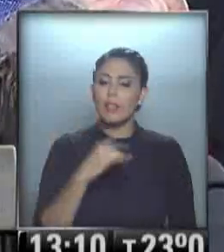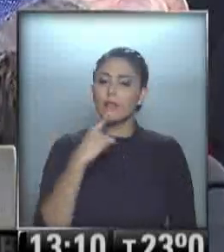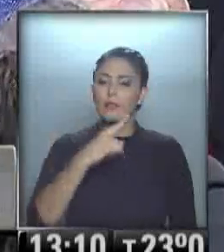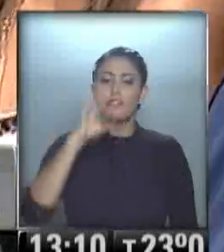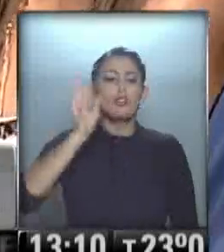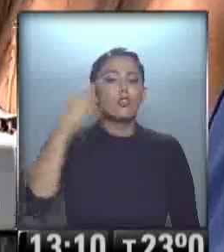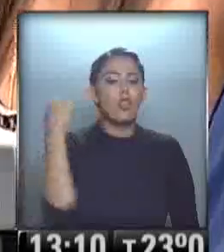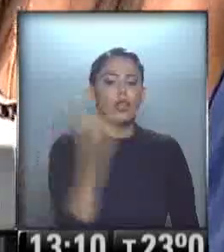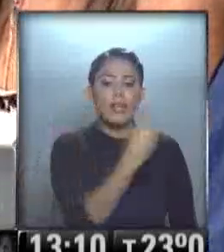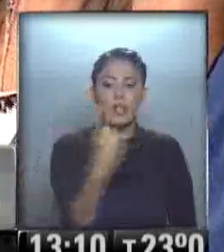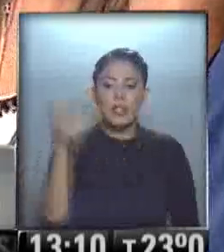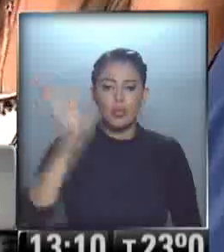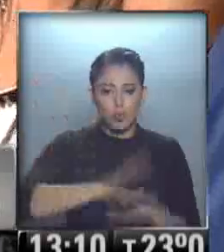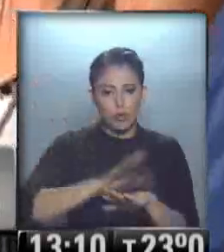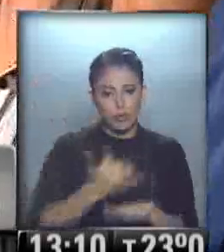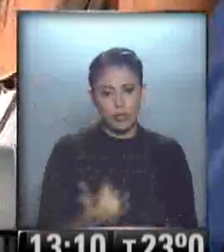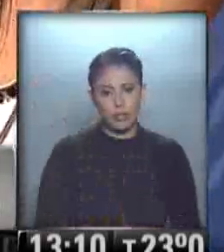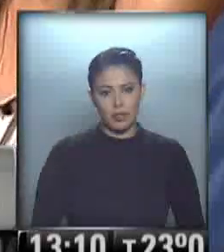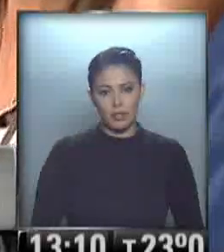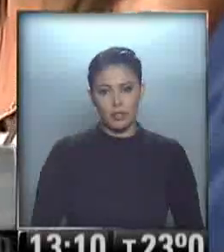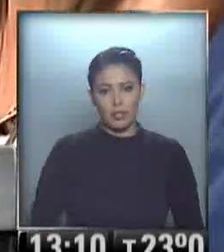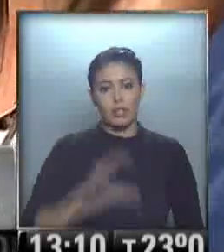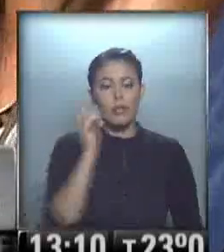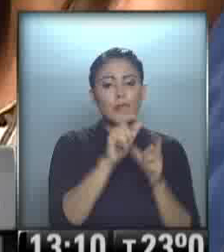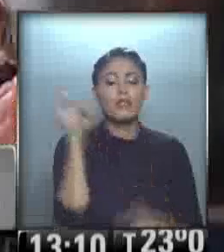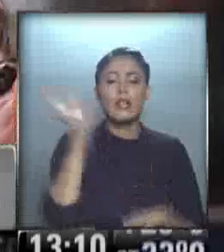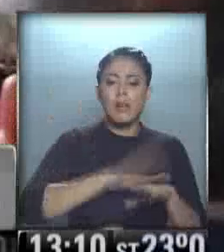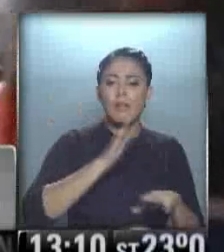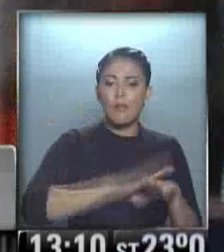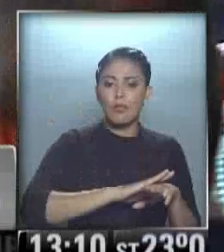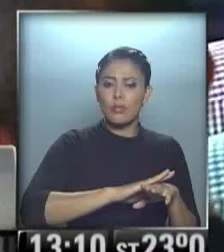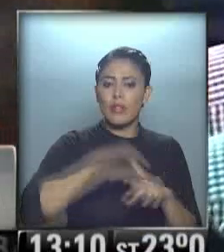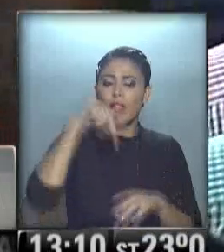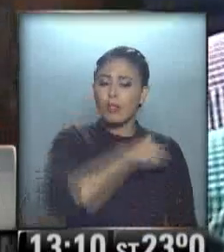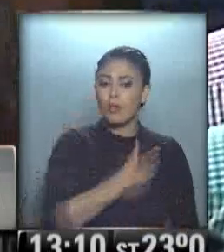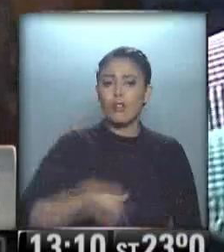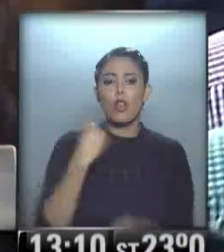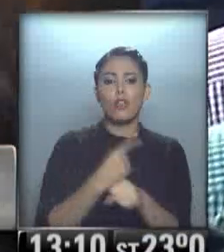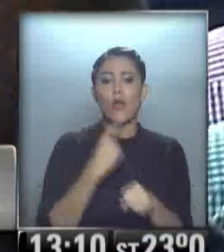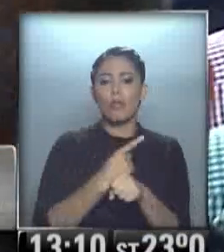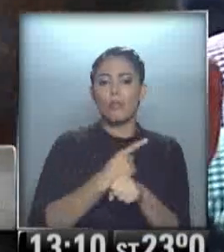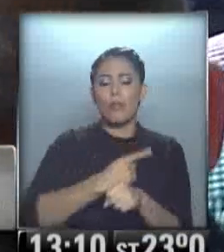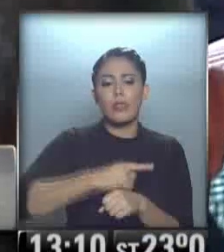responsabilidad de todos. Los responsables del país no podemos dejarnos pegar a la pared por los irresponsables.